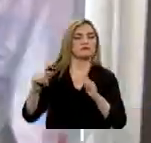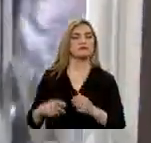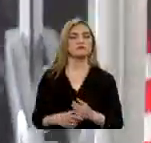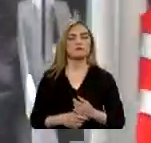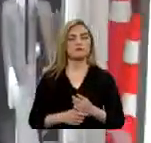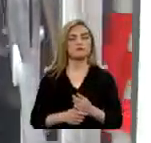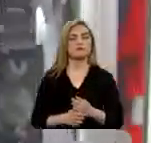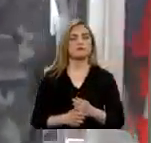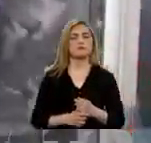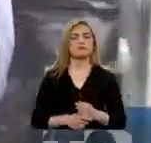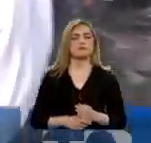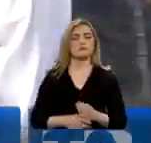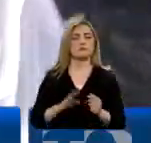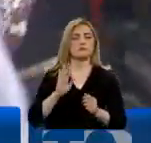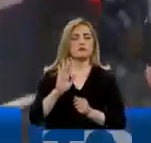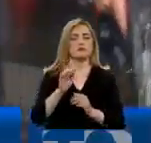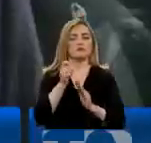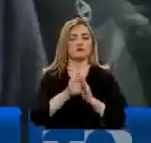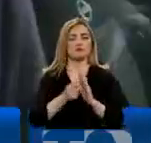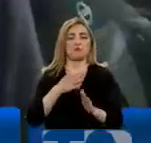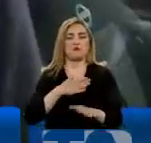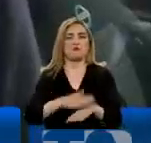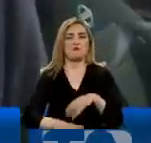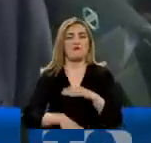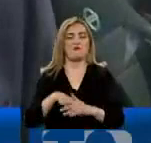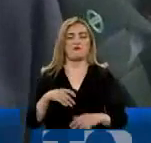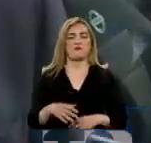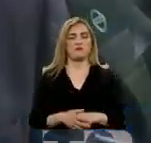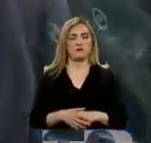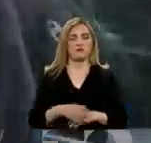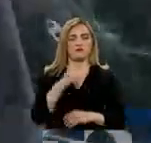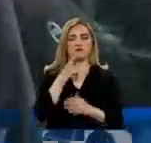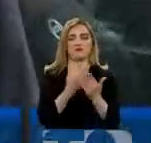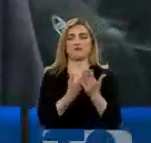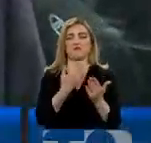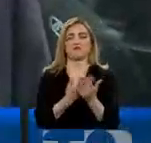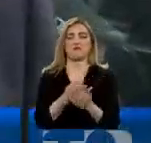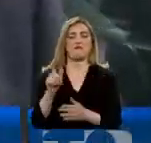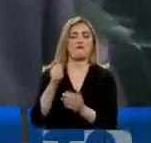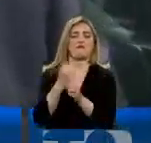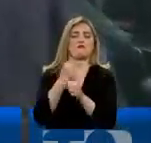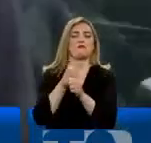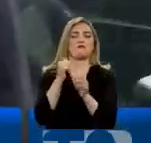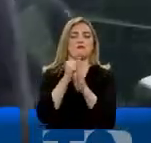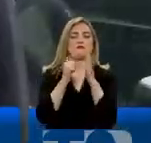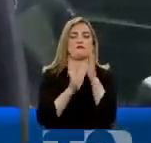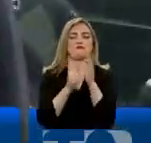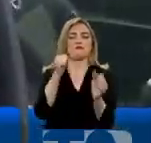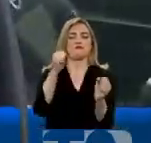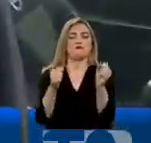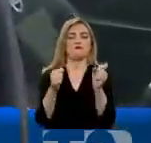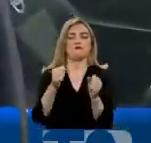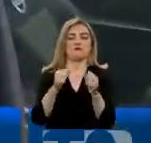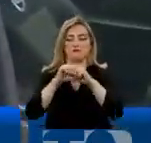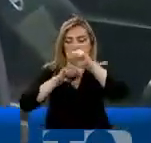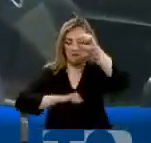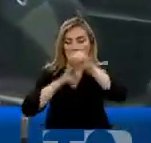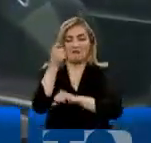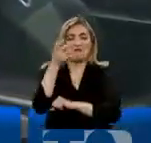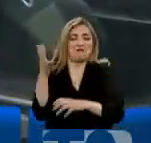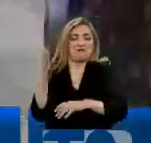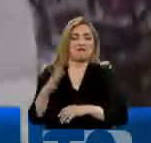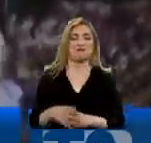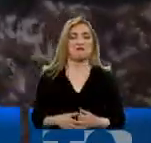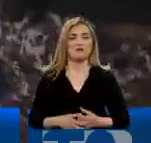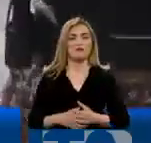Su defensa deslinda responsabilidades. Tenemos bastantes elementos a favor. Él trabajaba en la Agencia de Tránsito de Bahía. No se encontraba dinero. En donde él estaba,